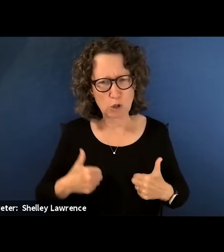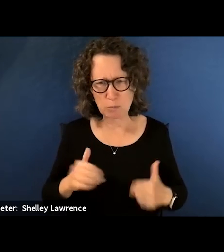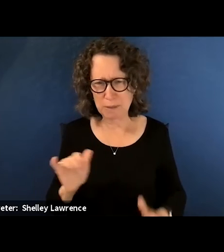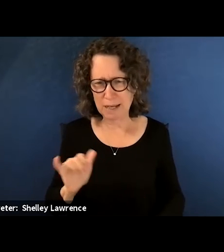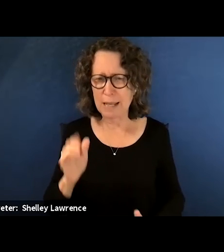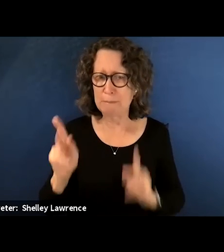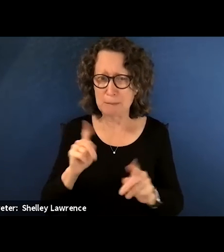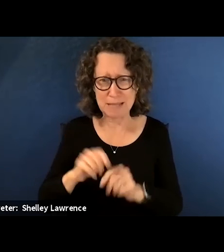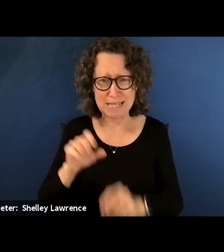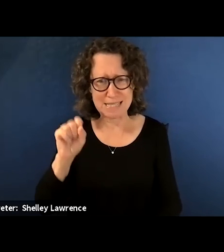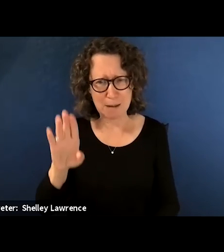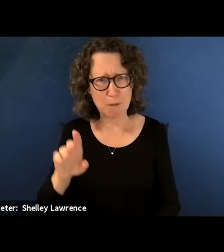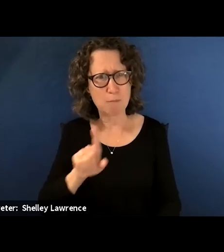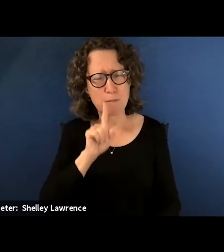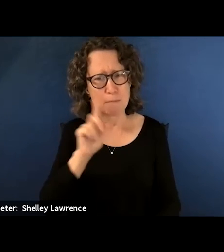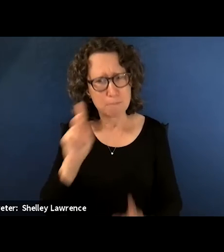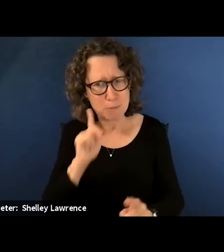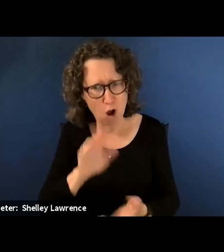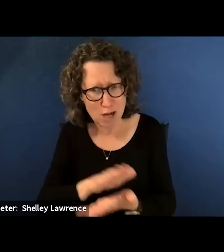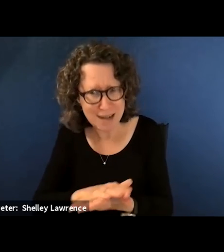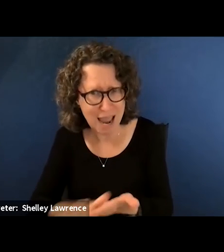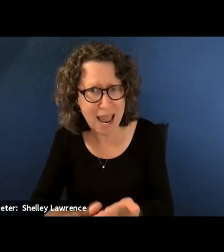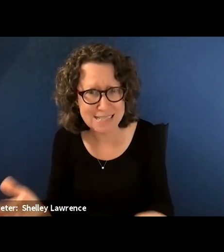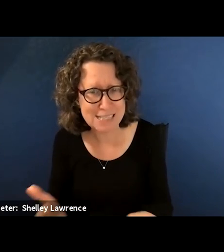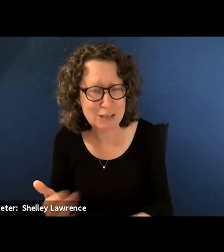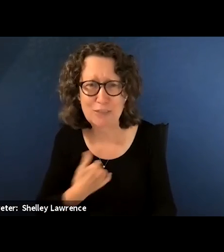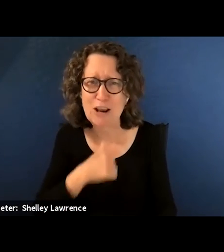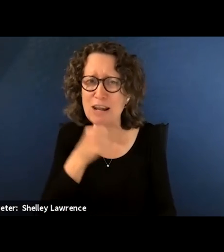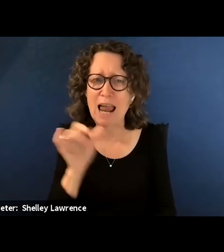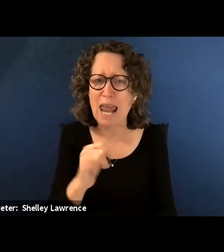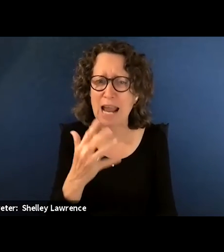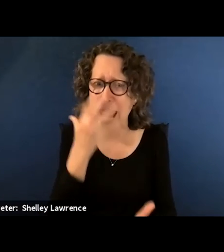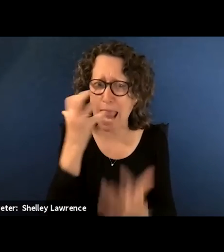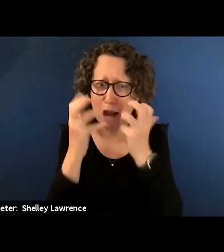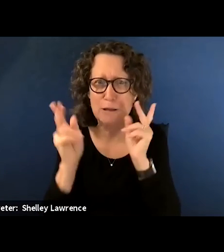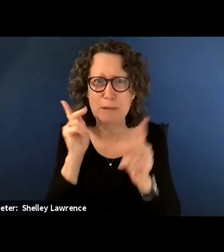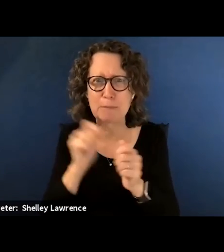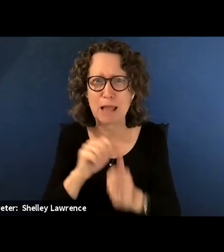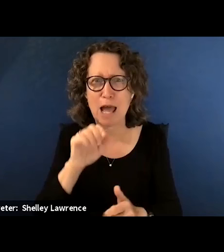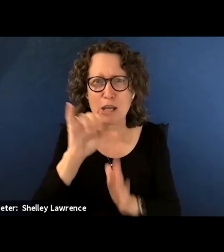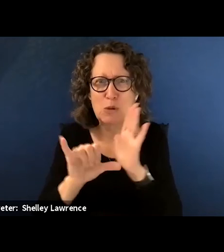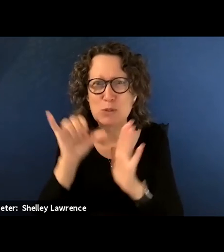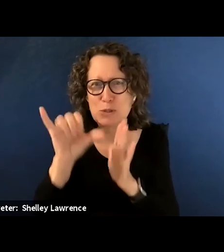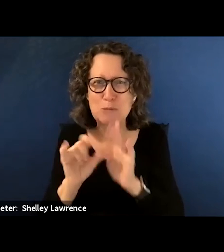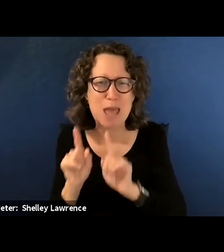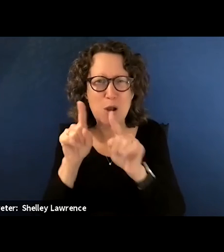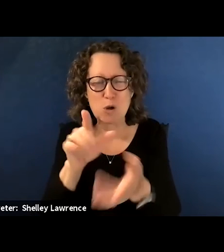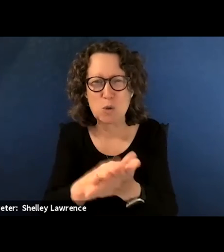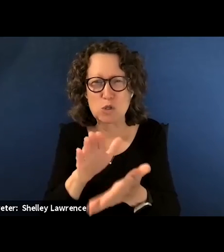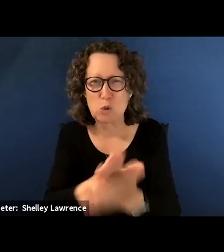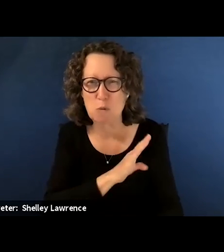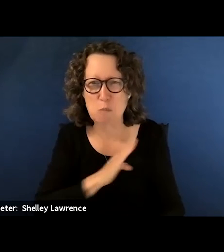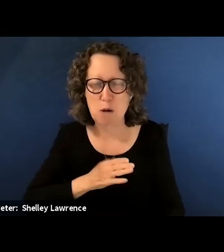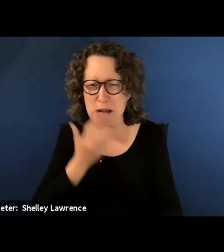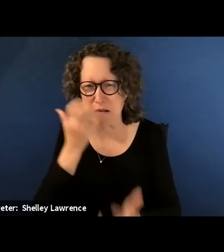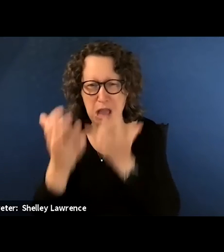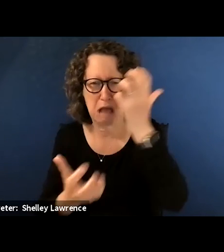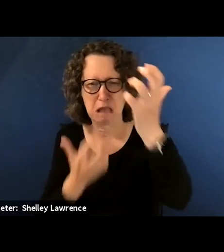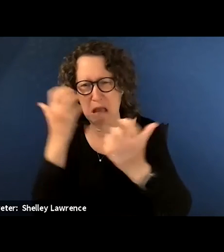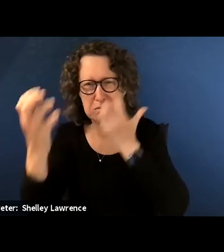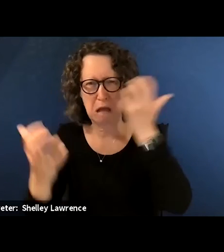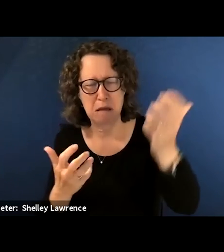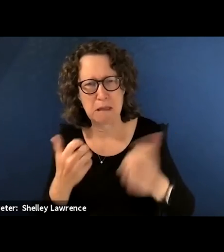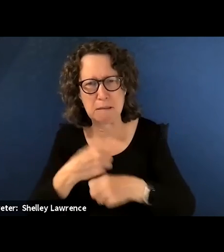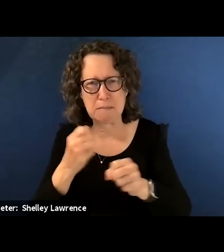podríamos platicar sobre esto de manera más humana. La gente en Santa Bárbara es muy amable. No son como la gente que sale en YouTube y